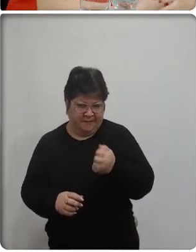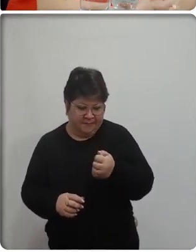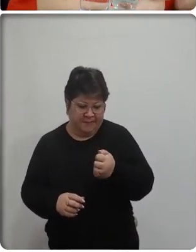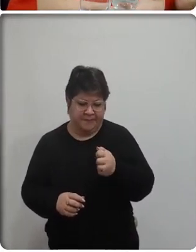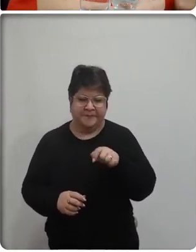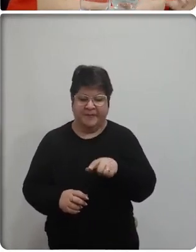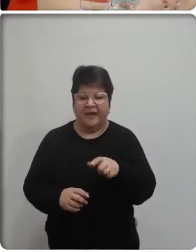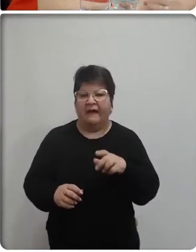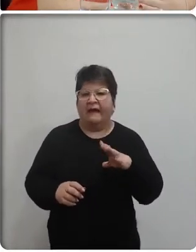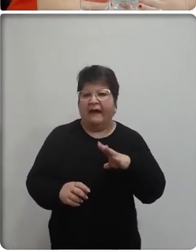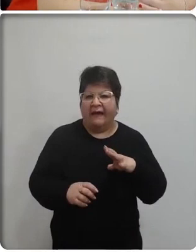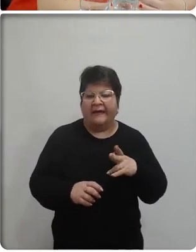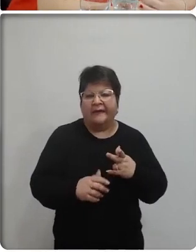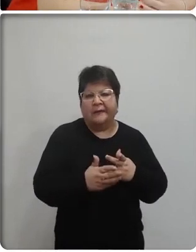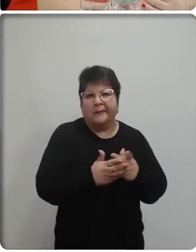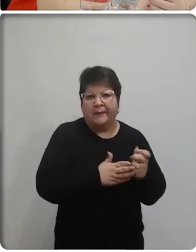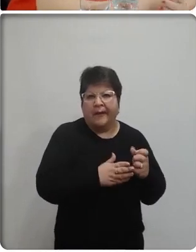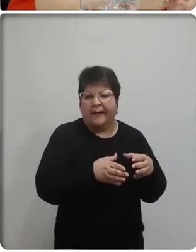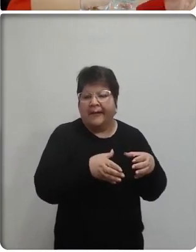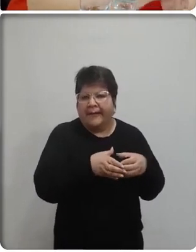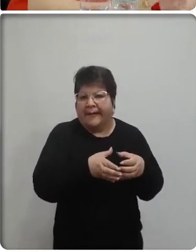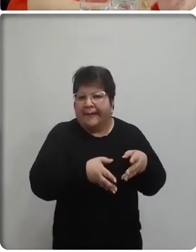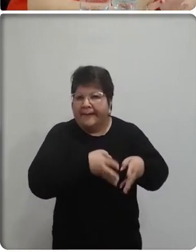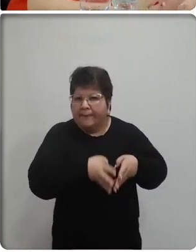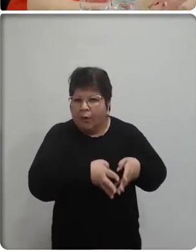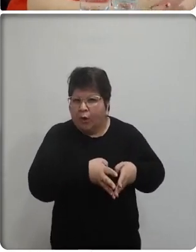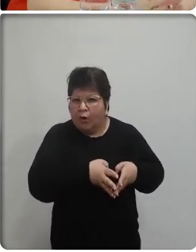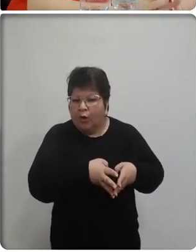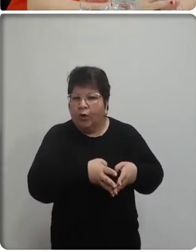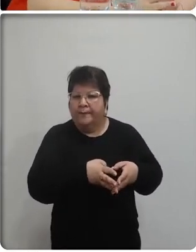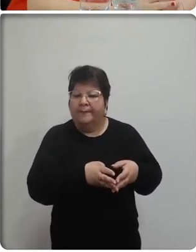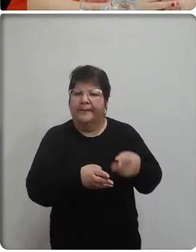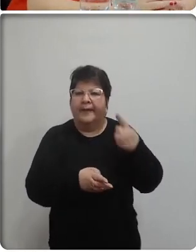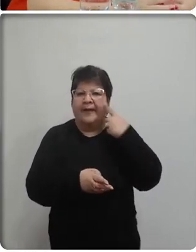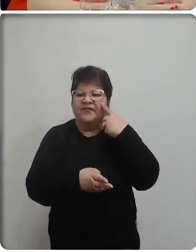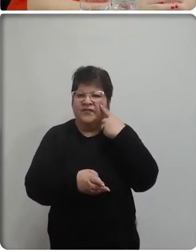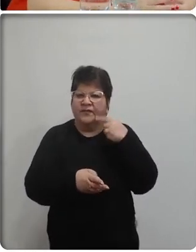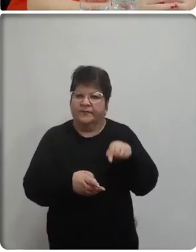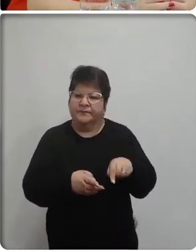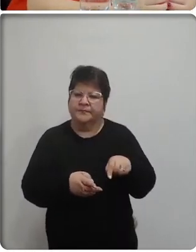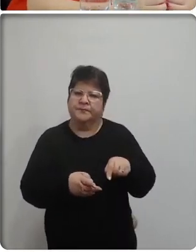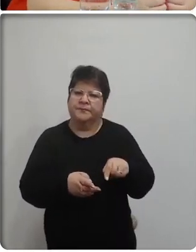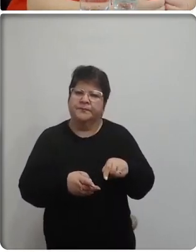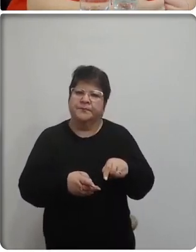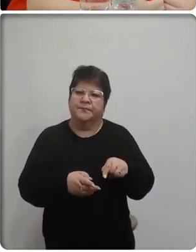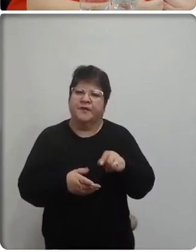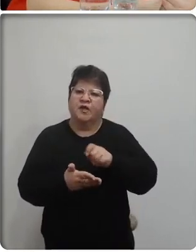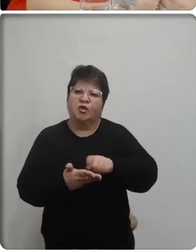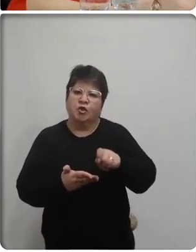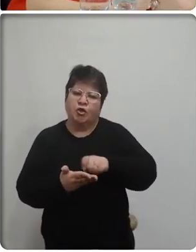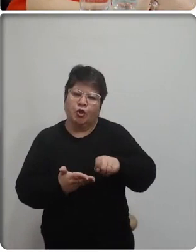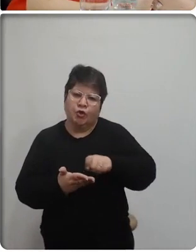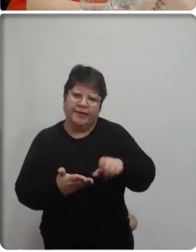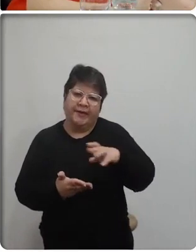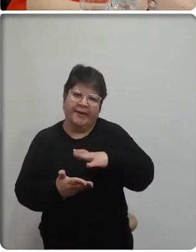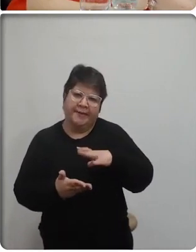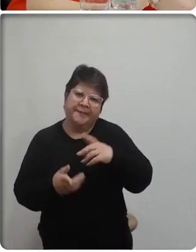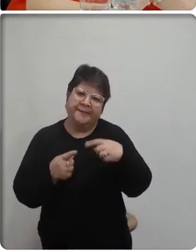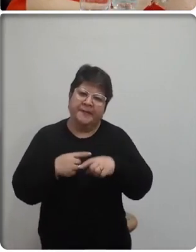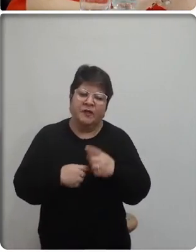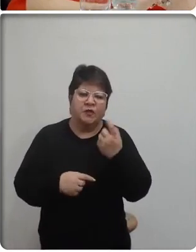equipo, bueno, horas de recursos humanos. Lo que nos pasa con esto es que si bien tenemos una nota, nos está faltando